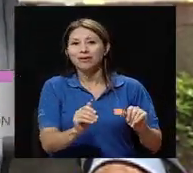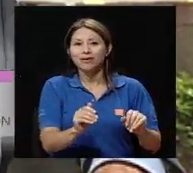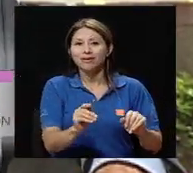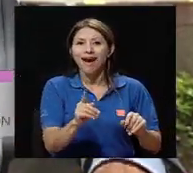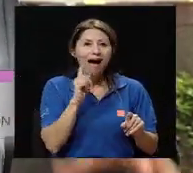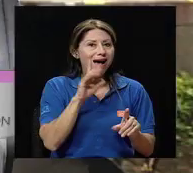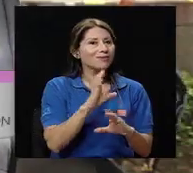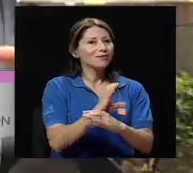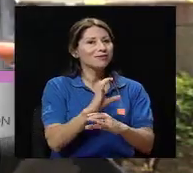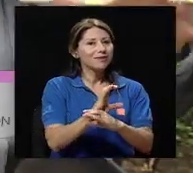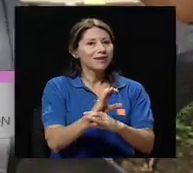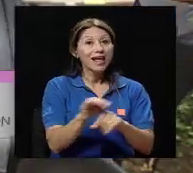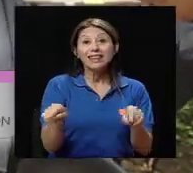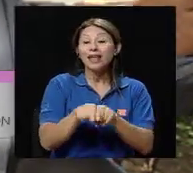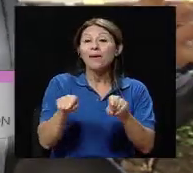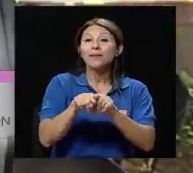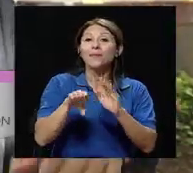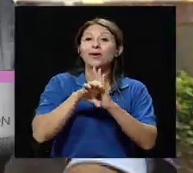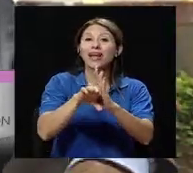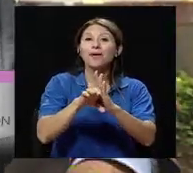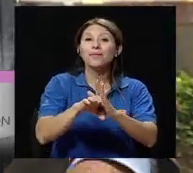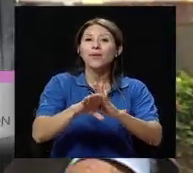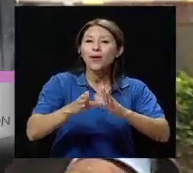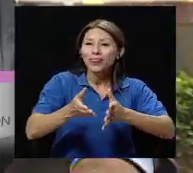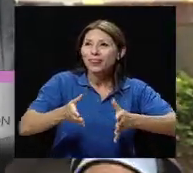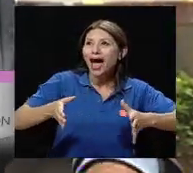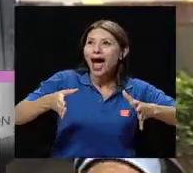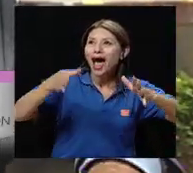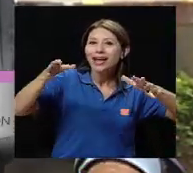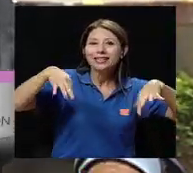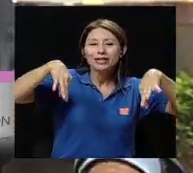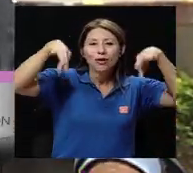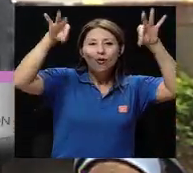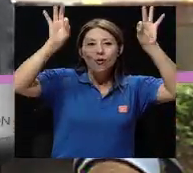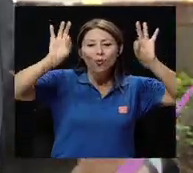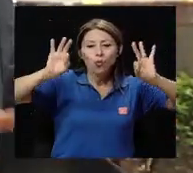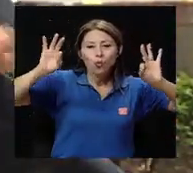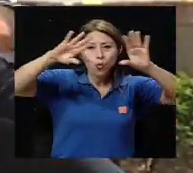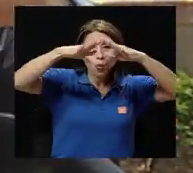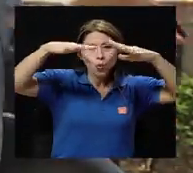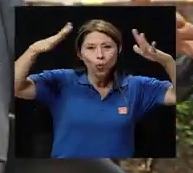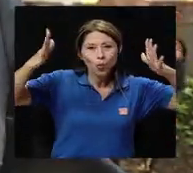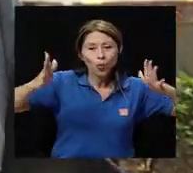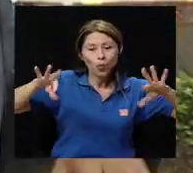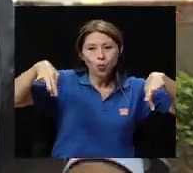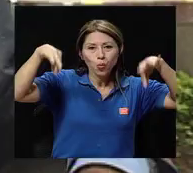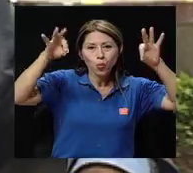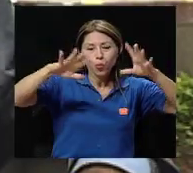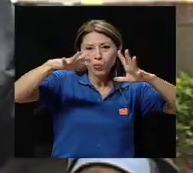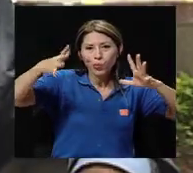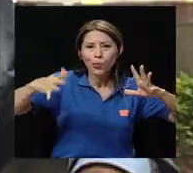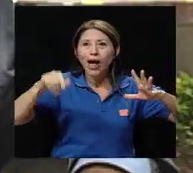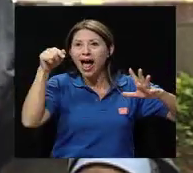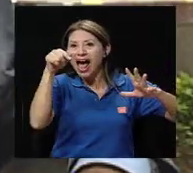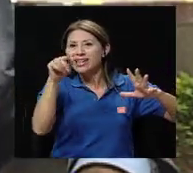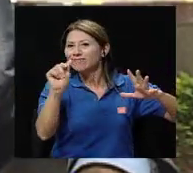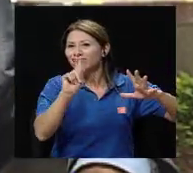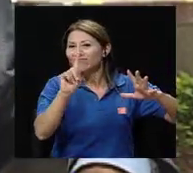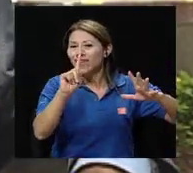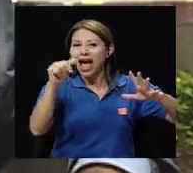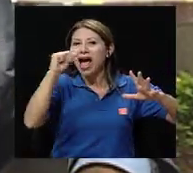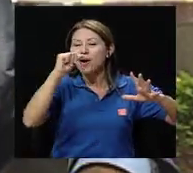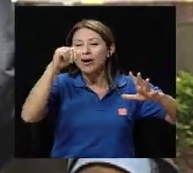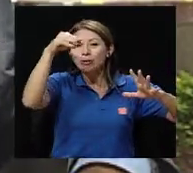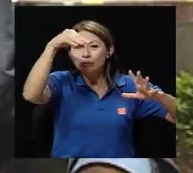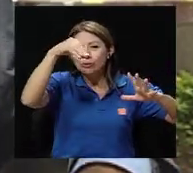tanques, el cobertor del tanque, como decía Adrián, los manteados que se dejan por ahí. Se